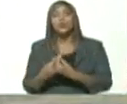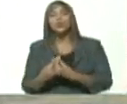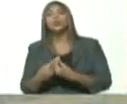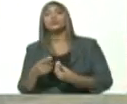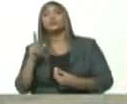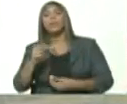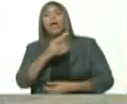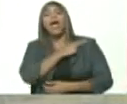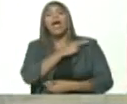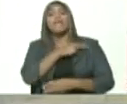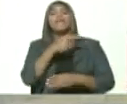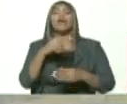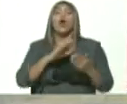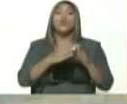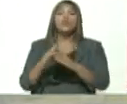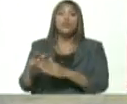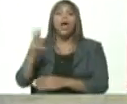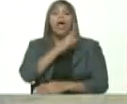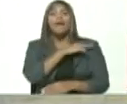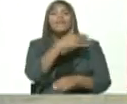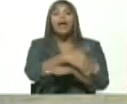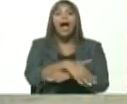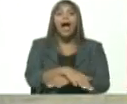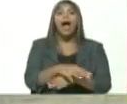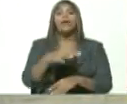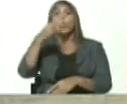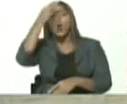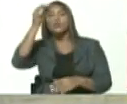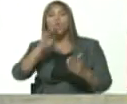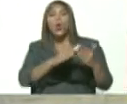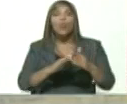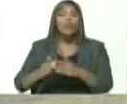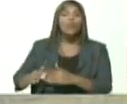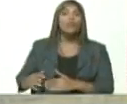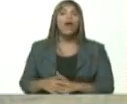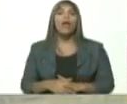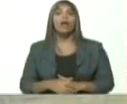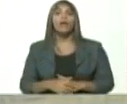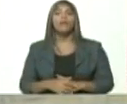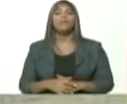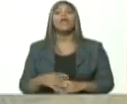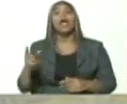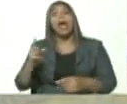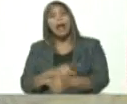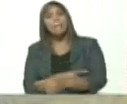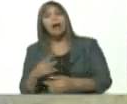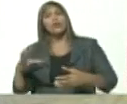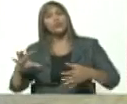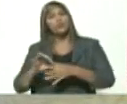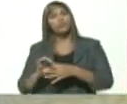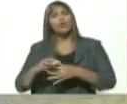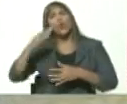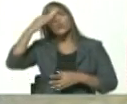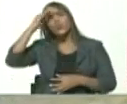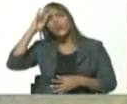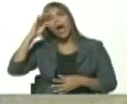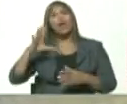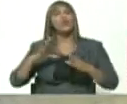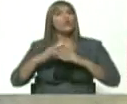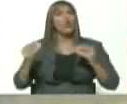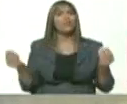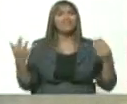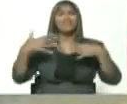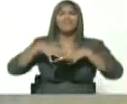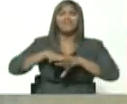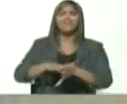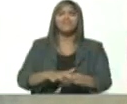con los jefes de calle, con los consejos comunales, con nuestros queridos hermanos cubanos barrio adentro. Hemos hecho un trabajo conjunto en